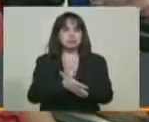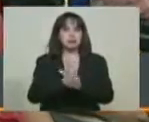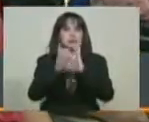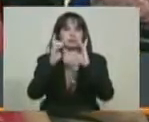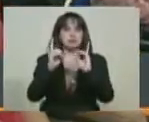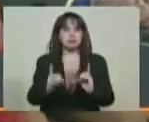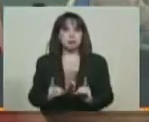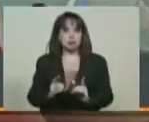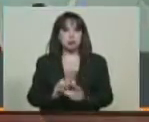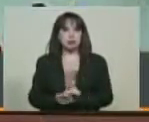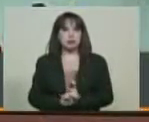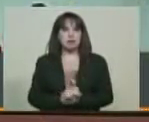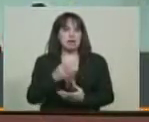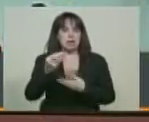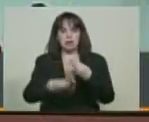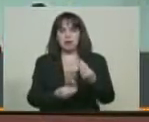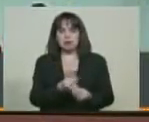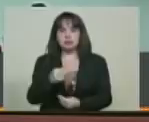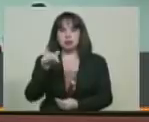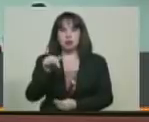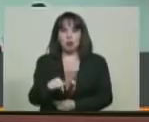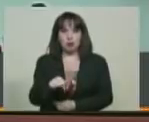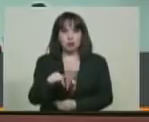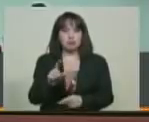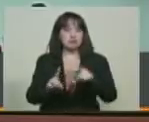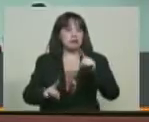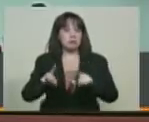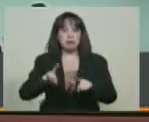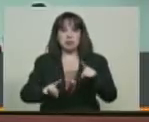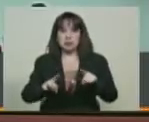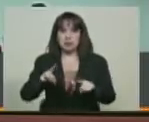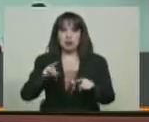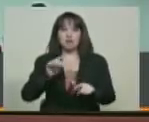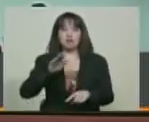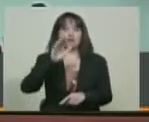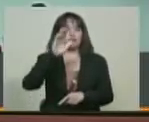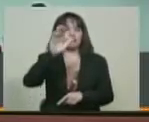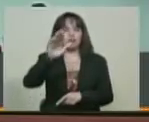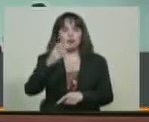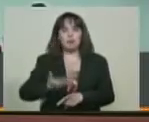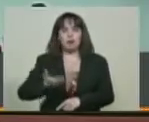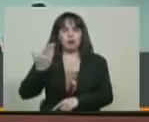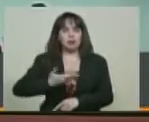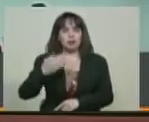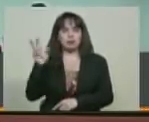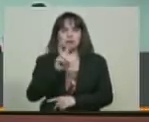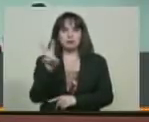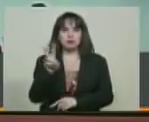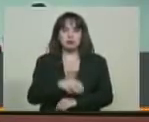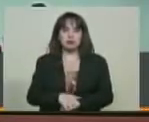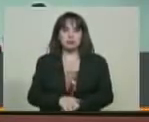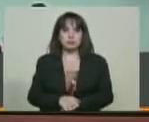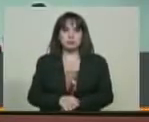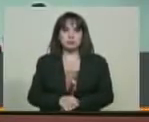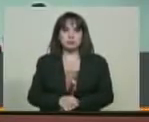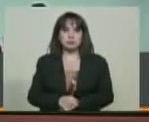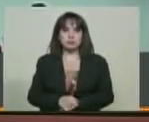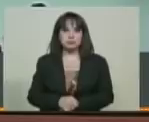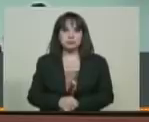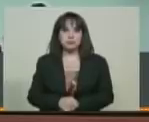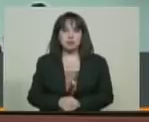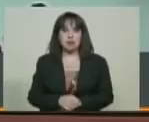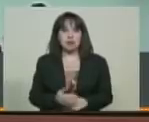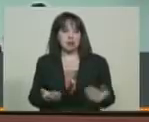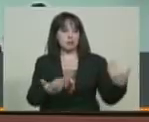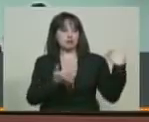decisiones, de las acciones de hoy, depende el futuro grande de Venezuela. Y ese futuro está en manos de la